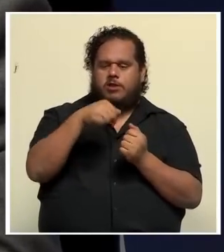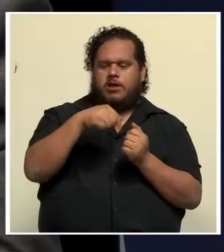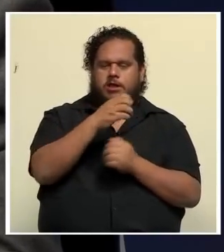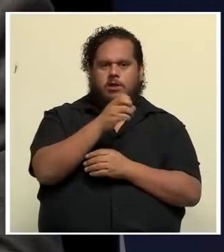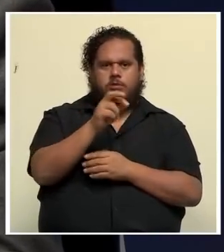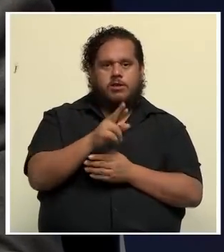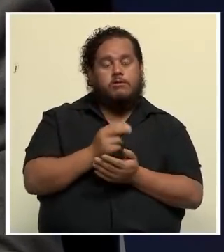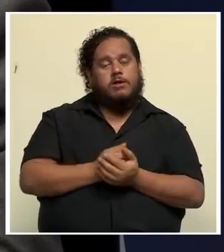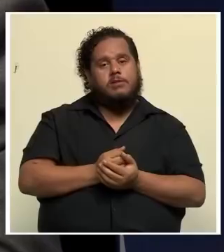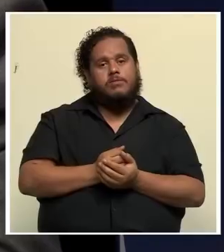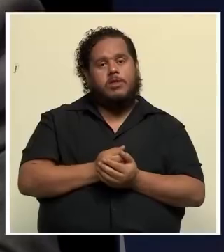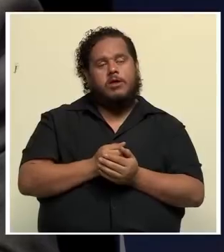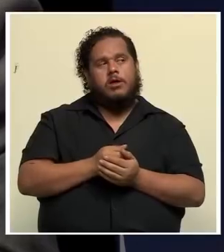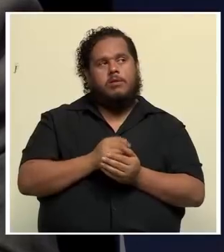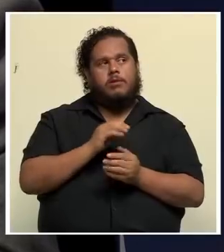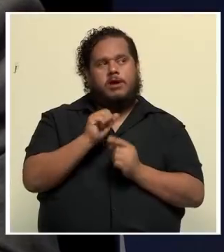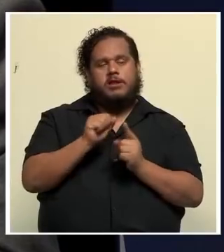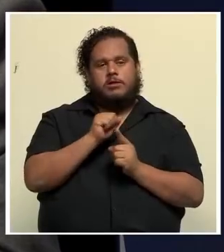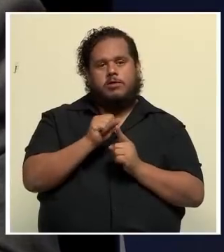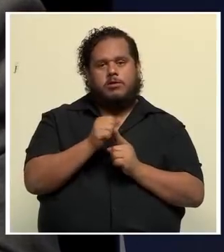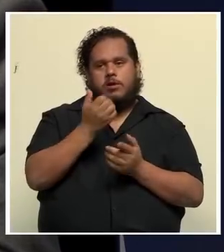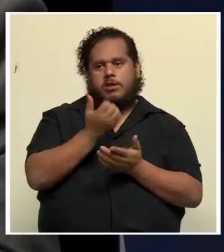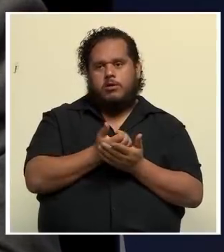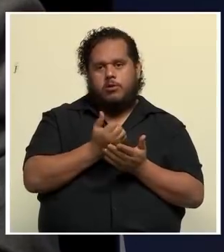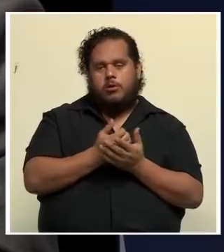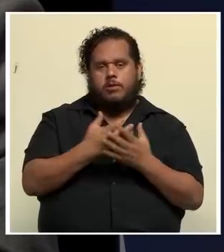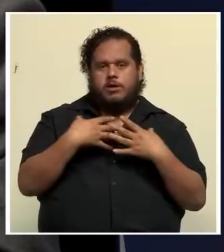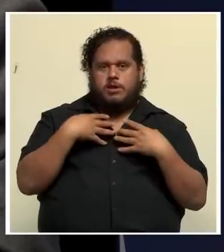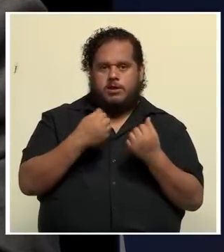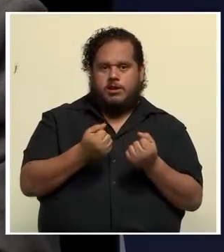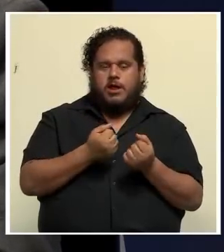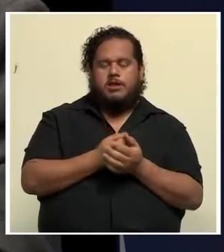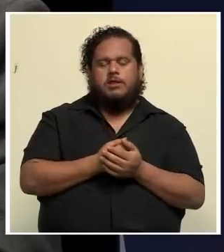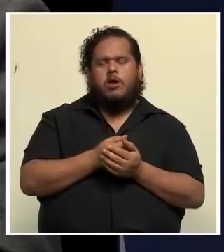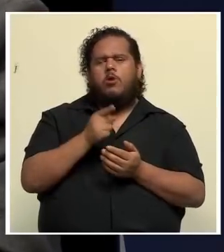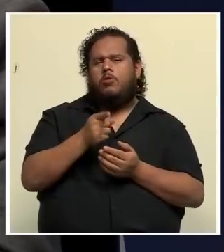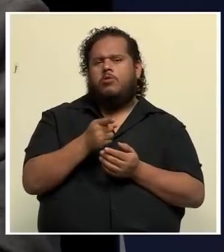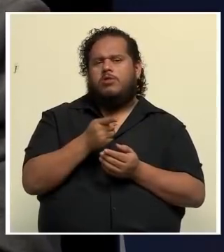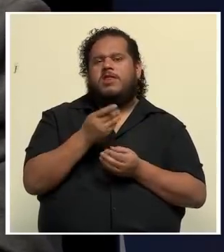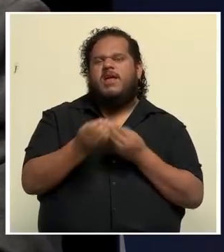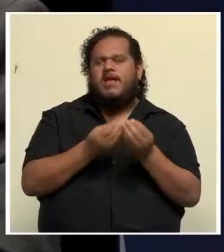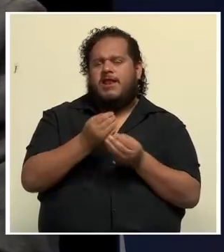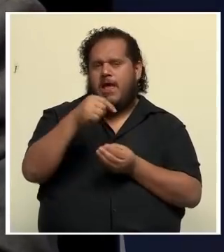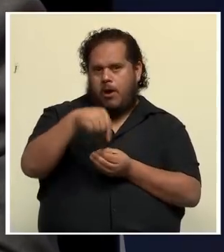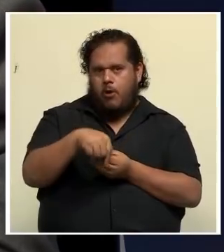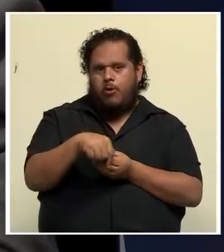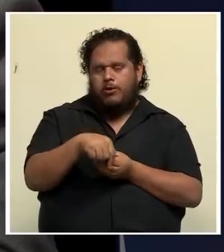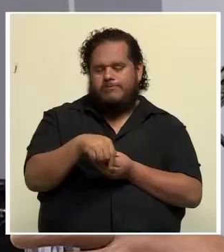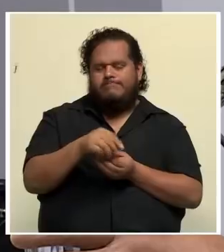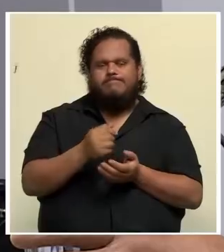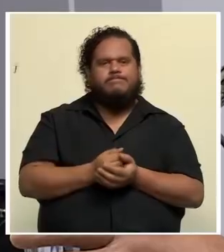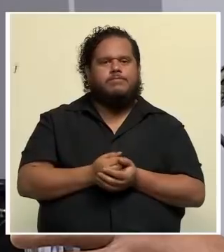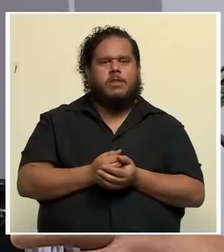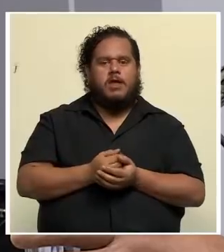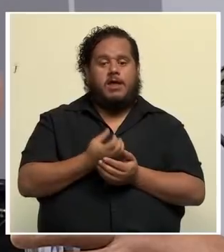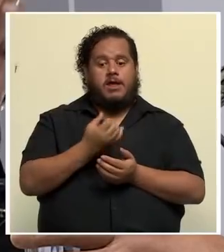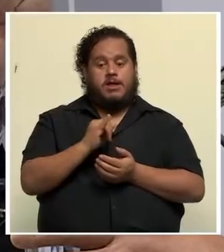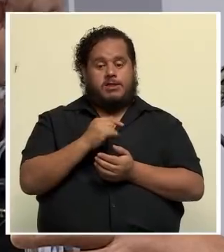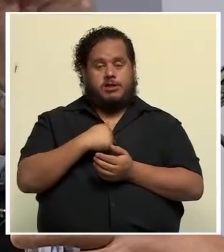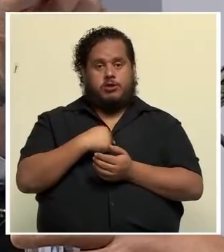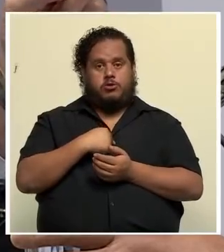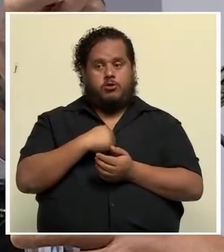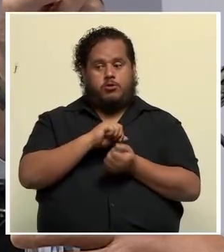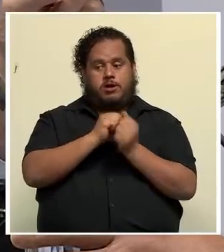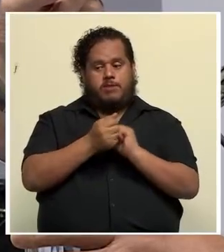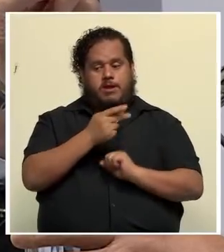Rica, por los efectos económicos y sanitarios y en vidas humanas? ¿Qué haría hoy mismo, don José María, en concreto? Si yo fuera el presidente de